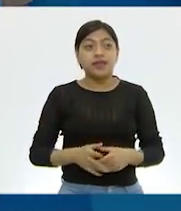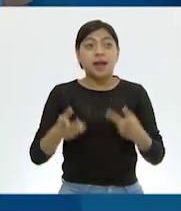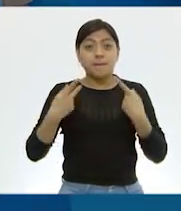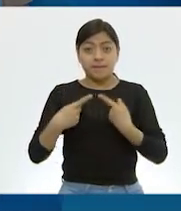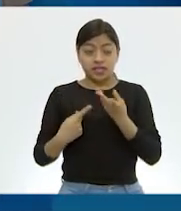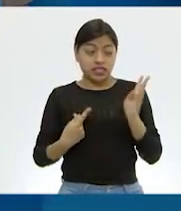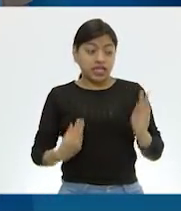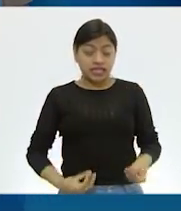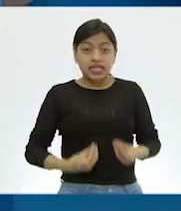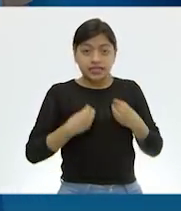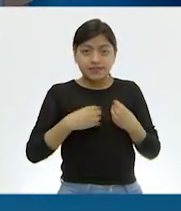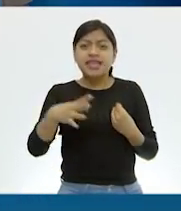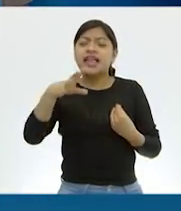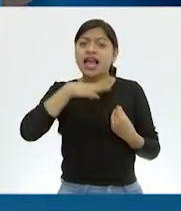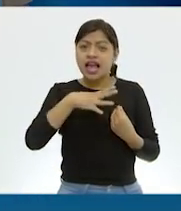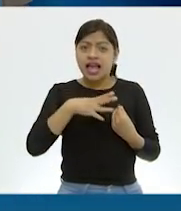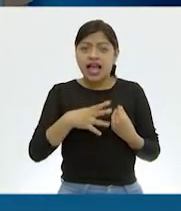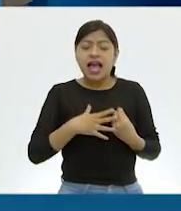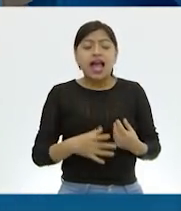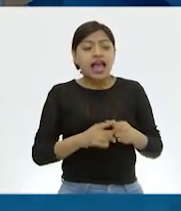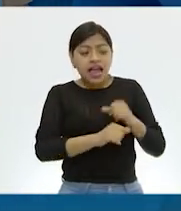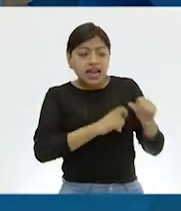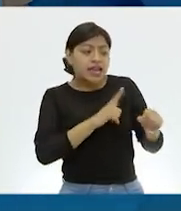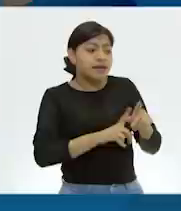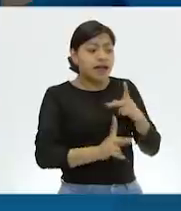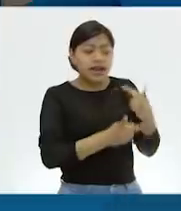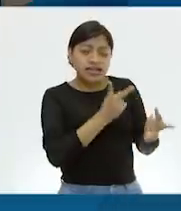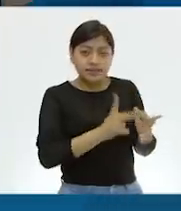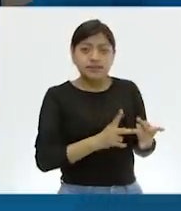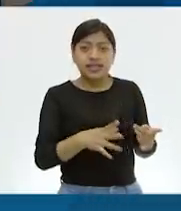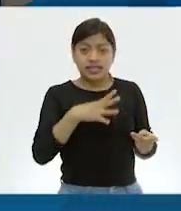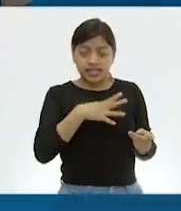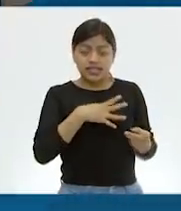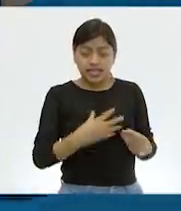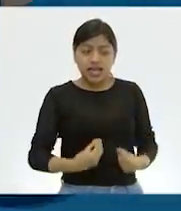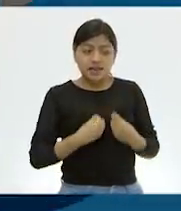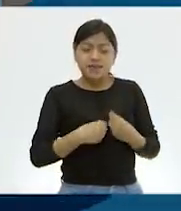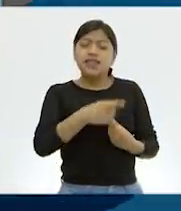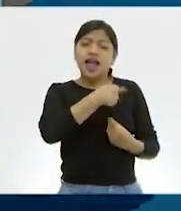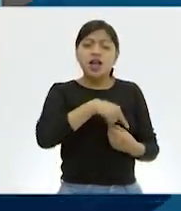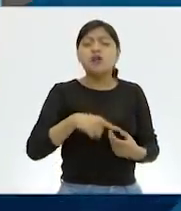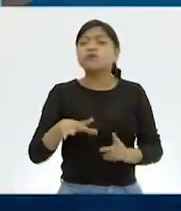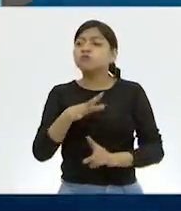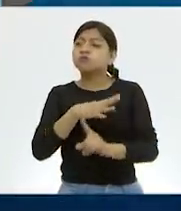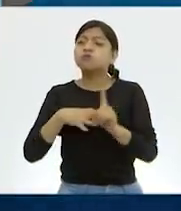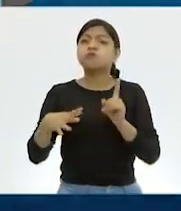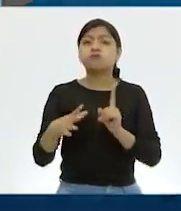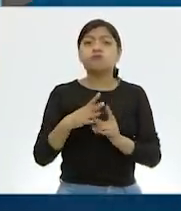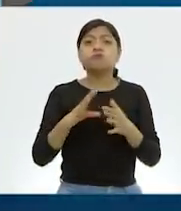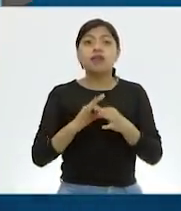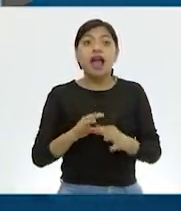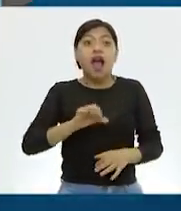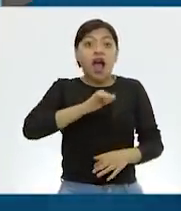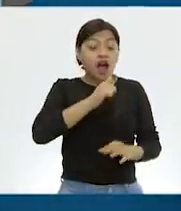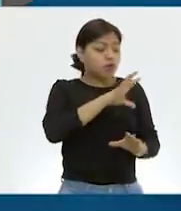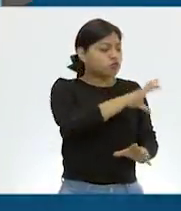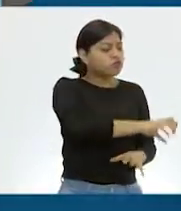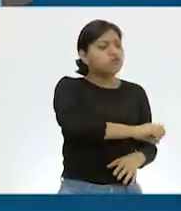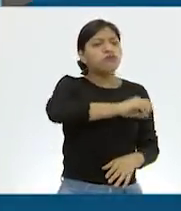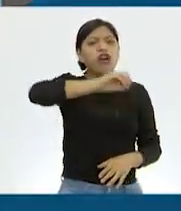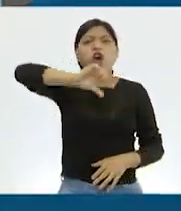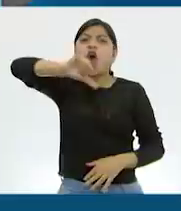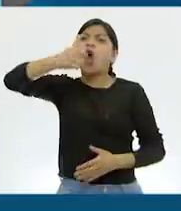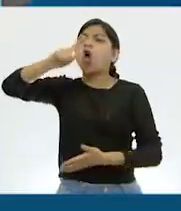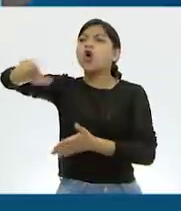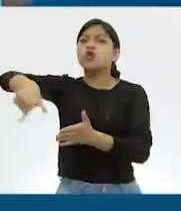vivos poseen características que les permiten vivir en equilibrio con su medio ambiente, pero cuando las transportamos para llevarlas a otro ecosistema, estas especies